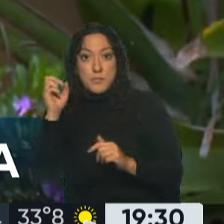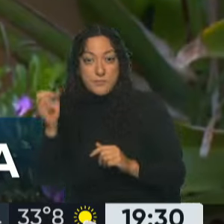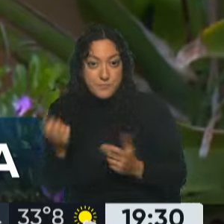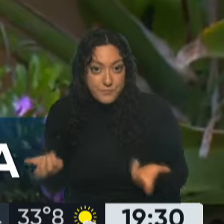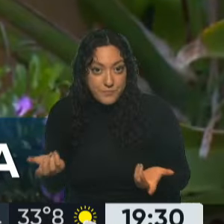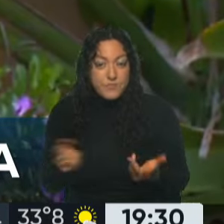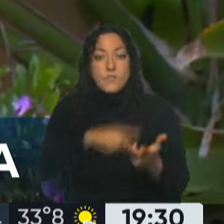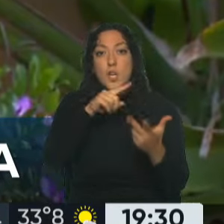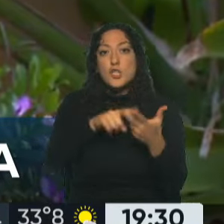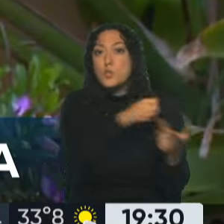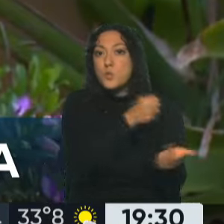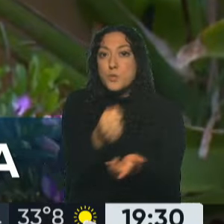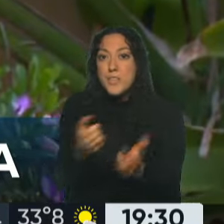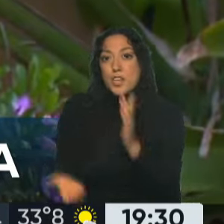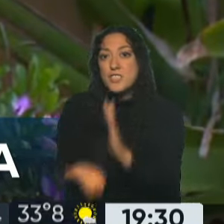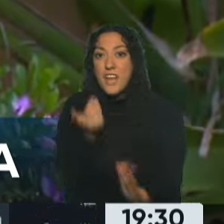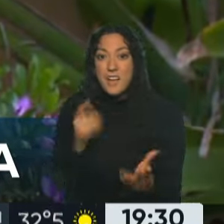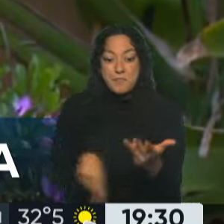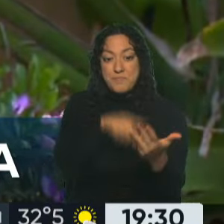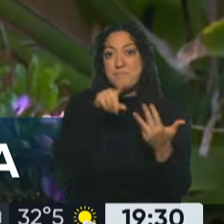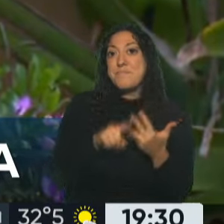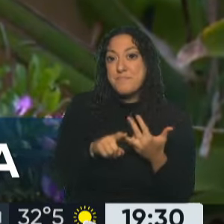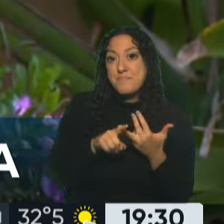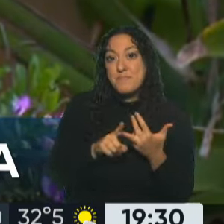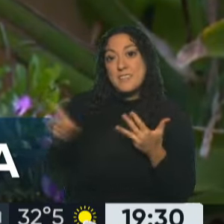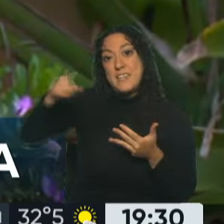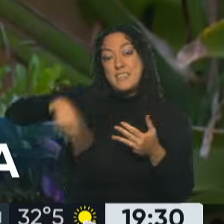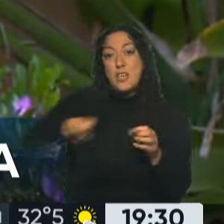de subsidios. Y el cuarto, lo que están pidiendo